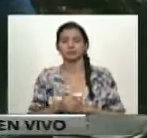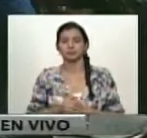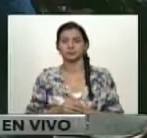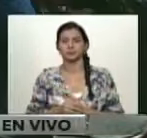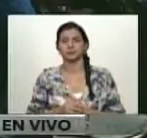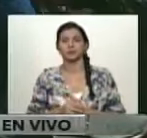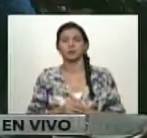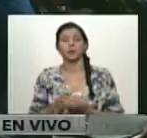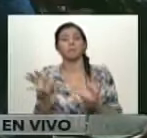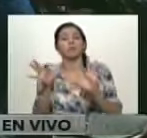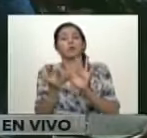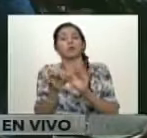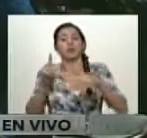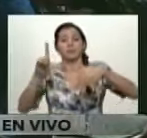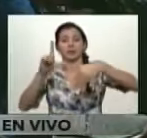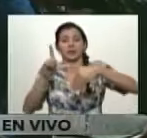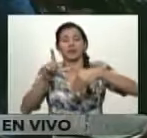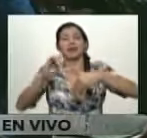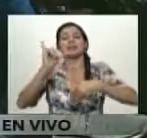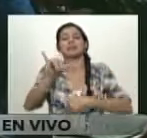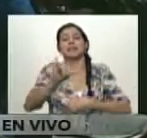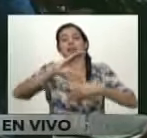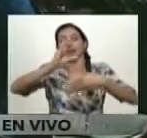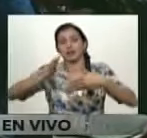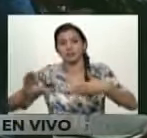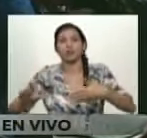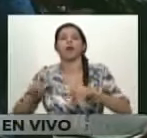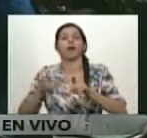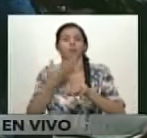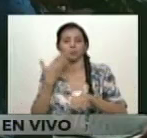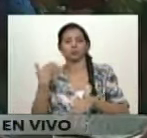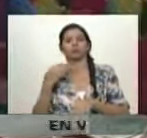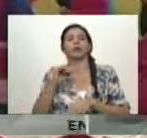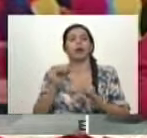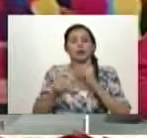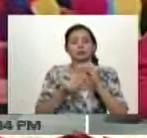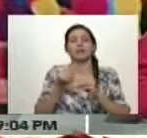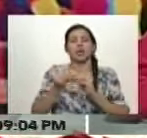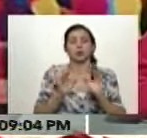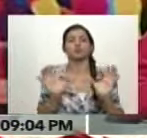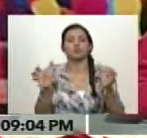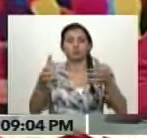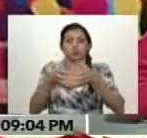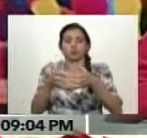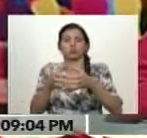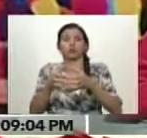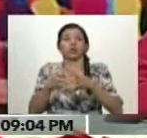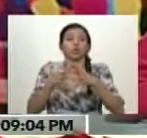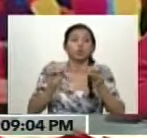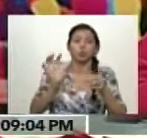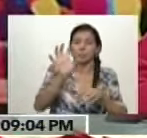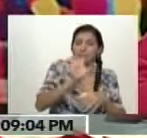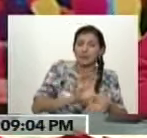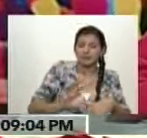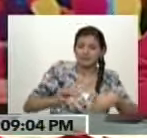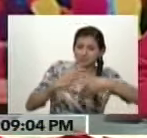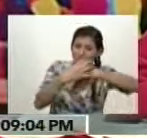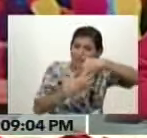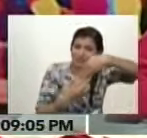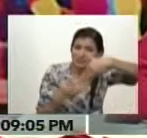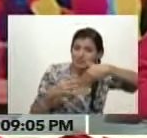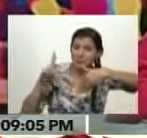por la Unión de América Latina y el Caribe, con todas las fuerzas progresistas que son mayoría y son muchas en América Latina y el